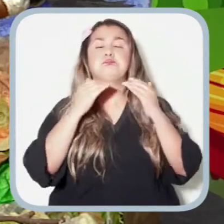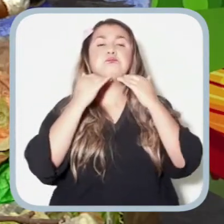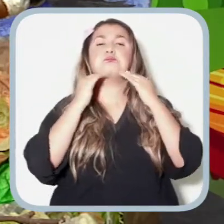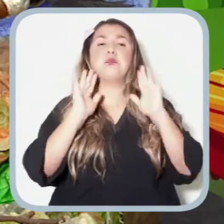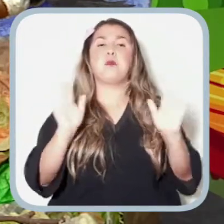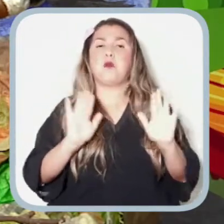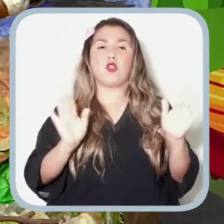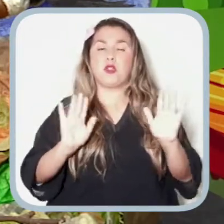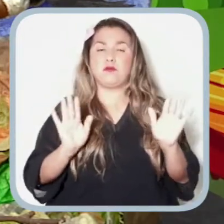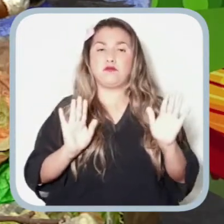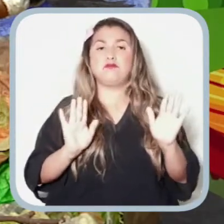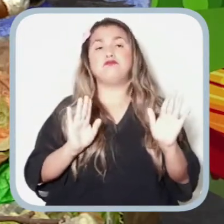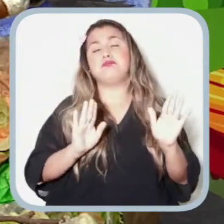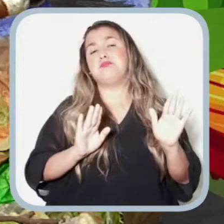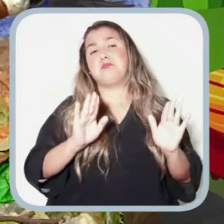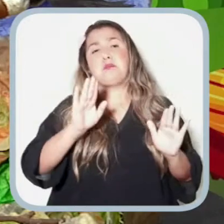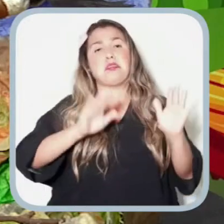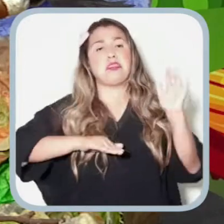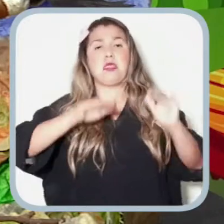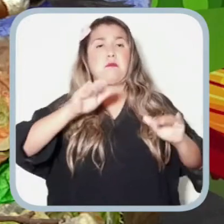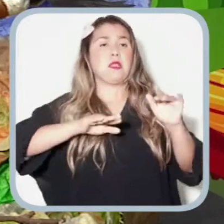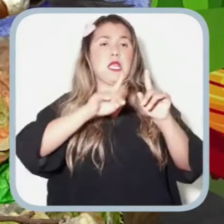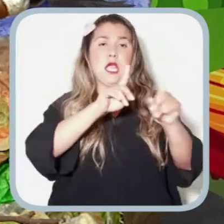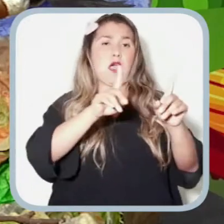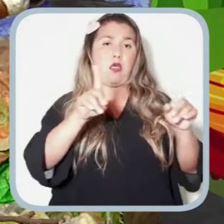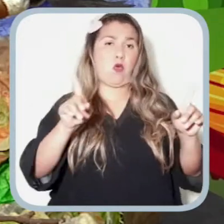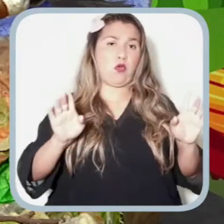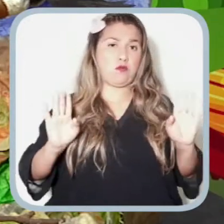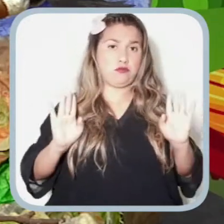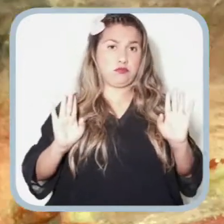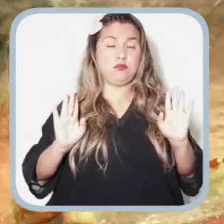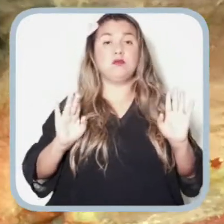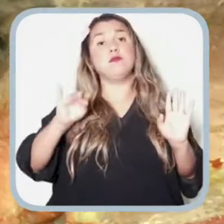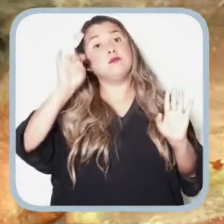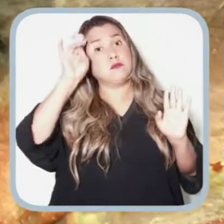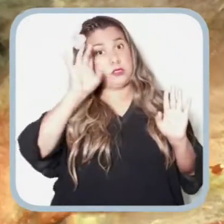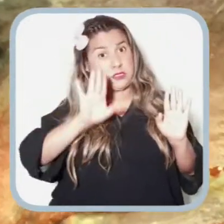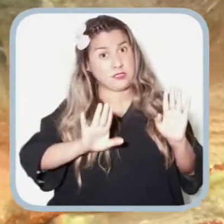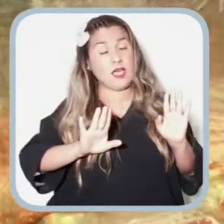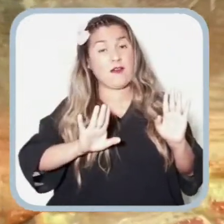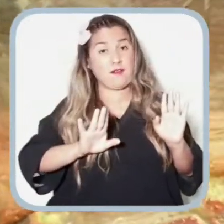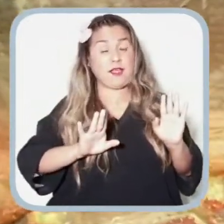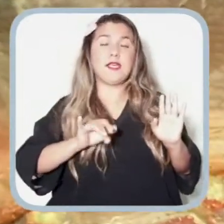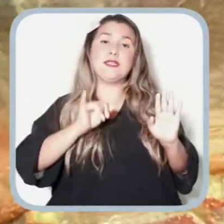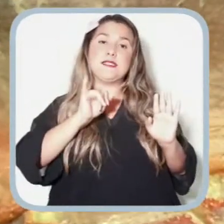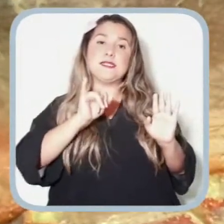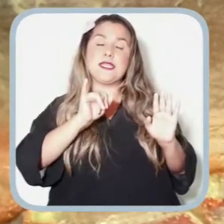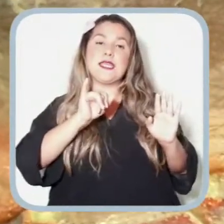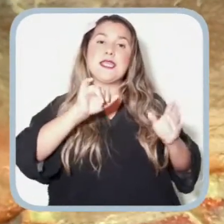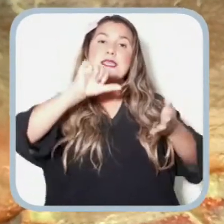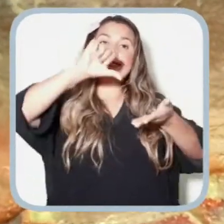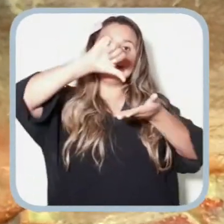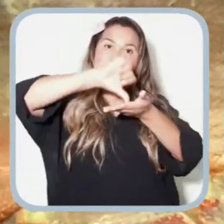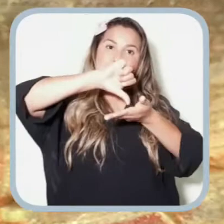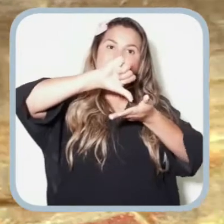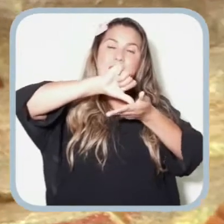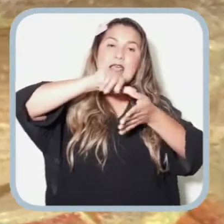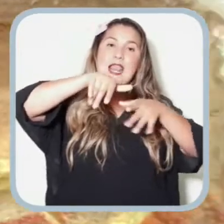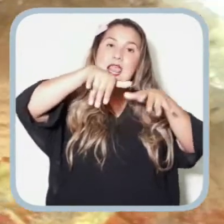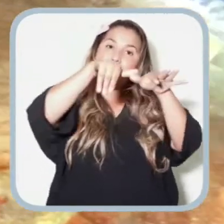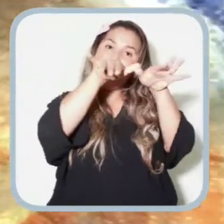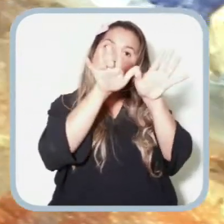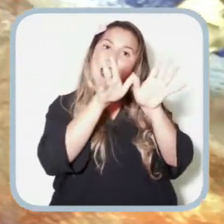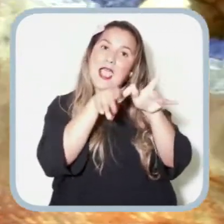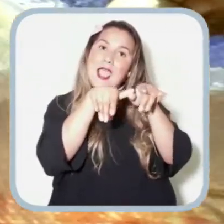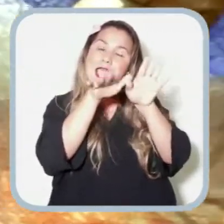va a depender de cada una y de cada uno así importante saber ubicar la parte central de las alas tienen